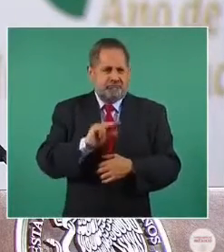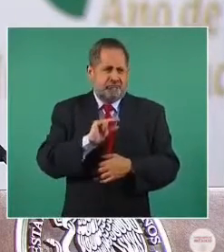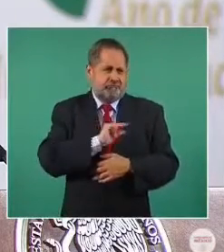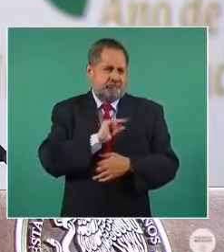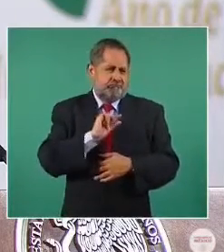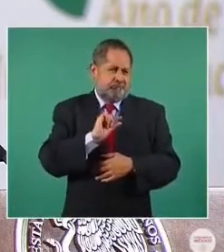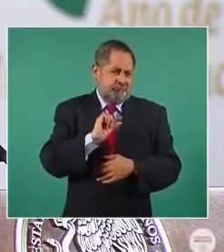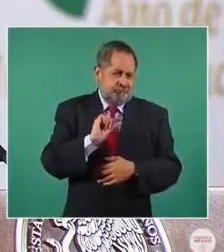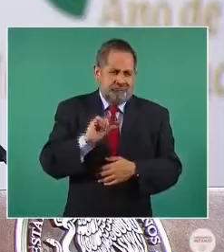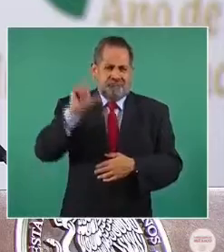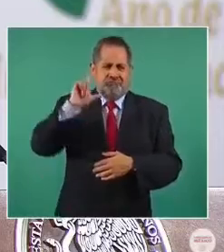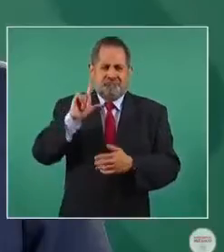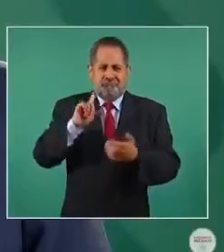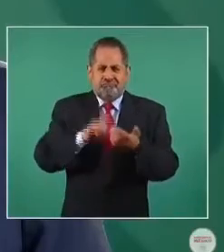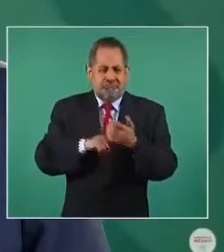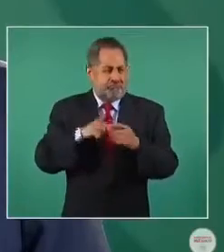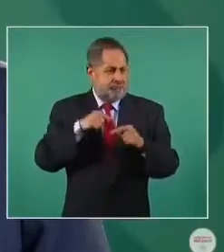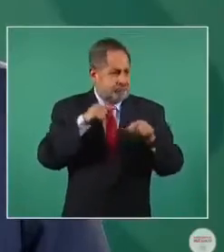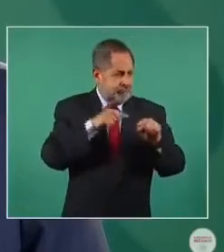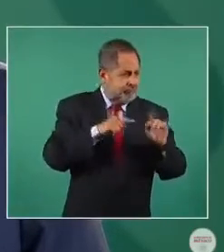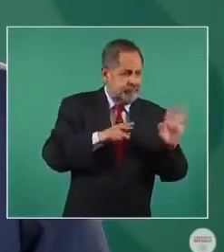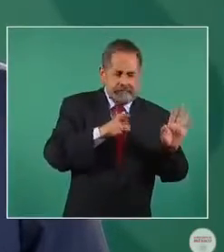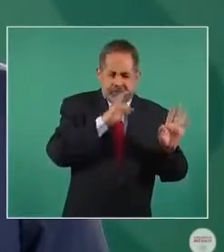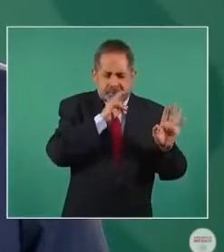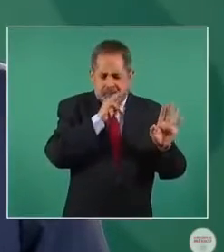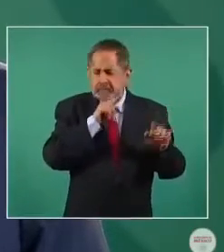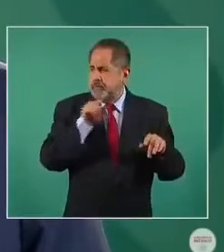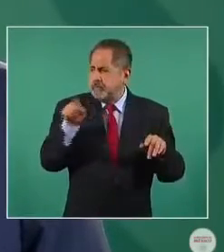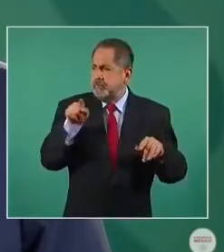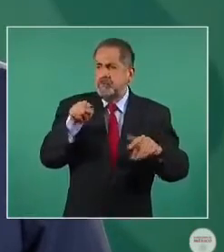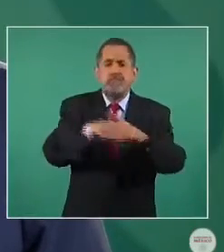especialistas en sacar de la cárcel